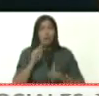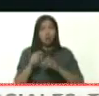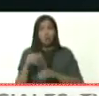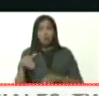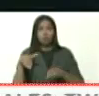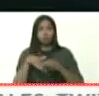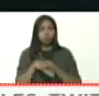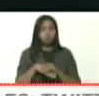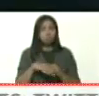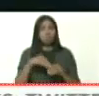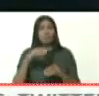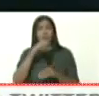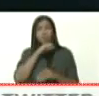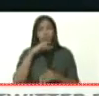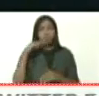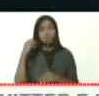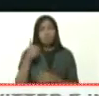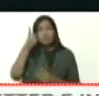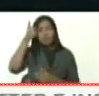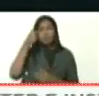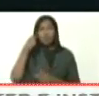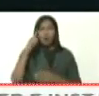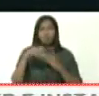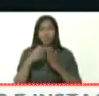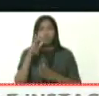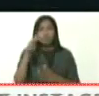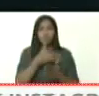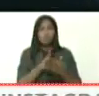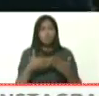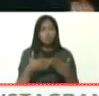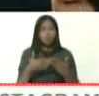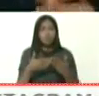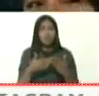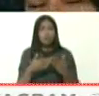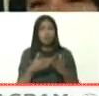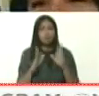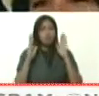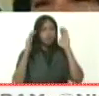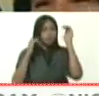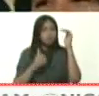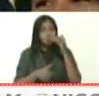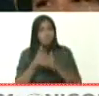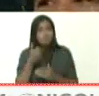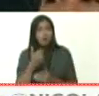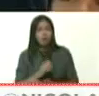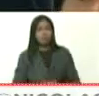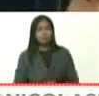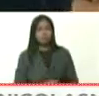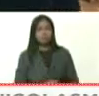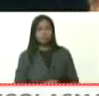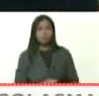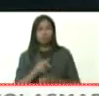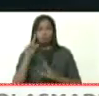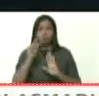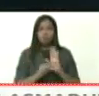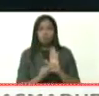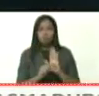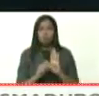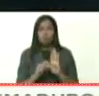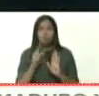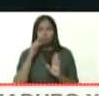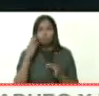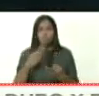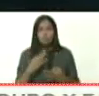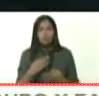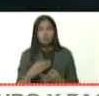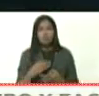mil pacientes venezolanos luego de 3 millones de consultas, y se ha logrado reducir a índices